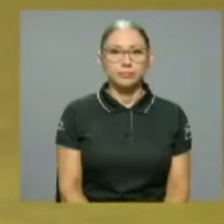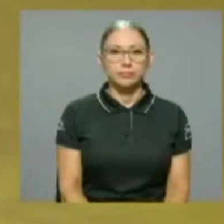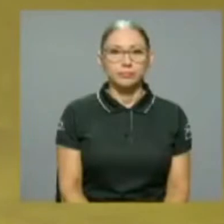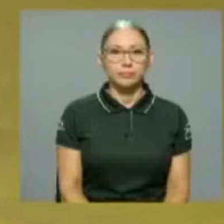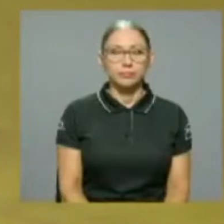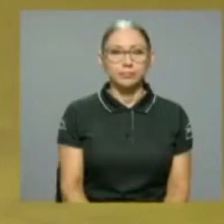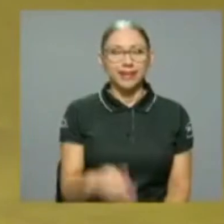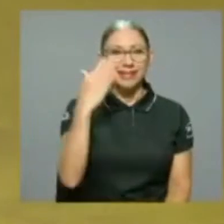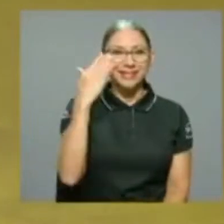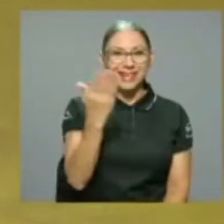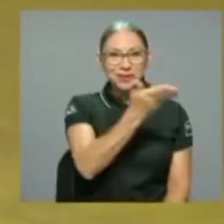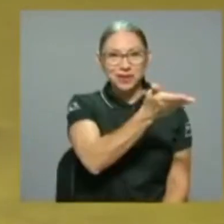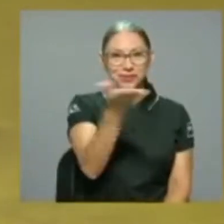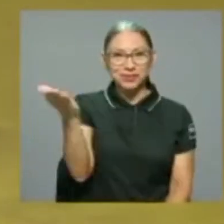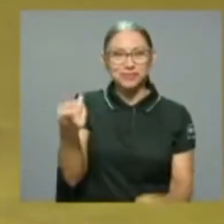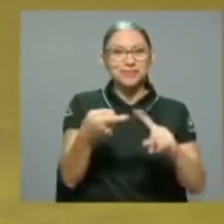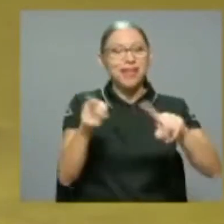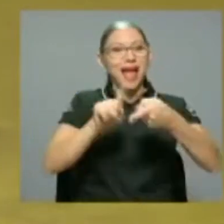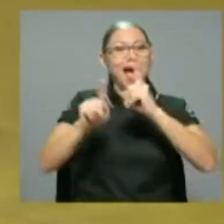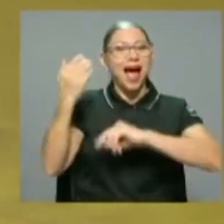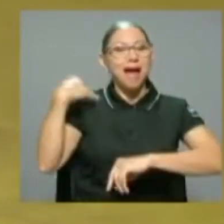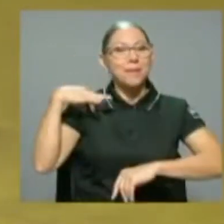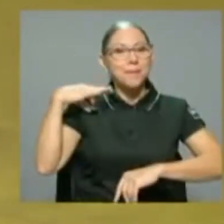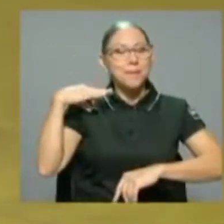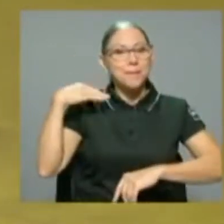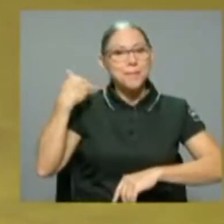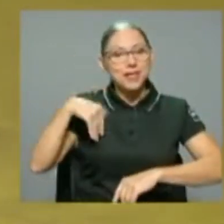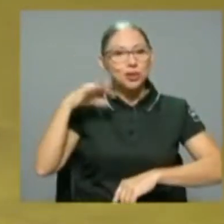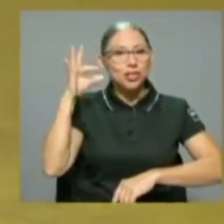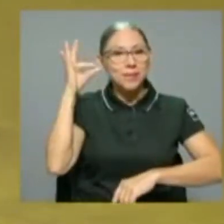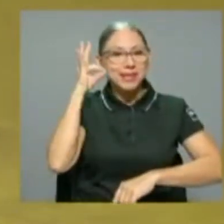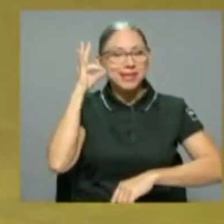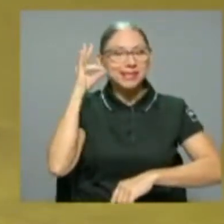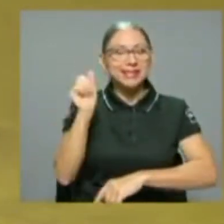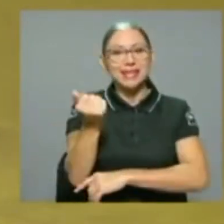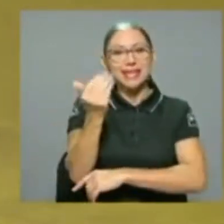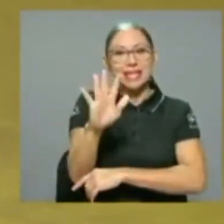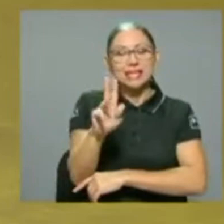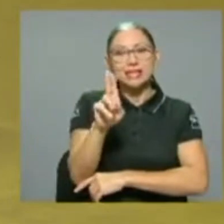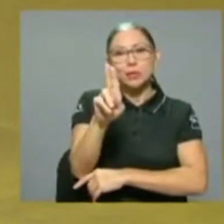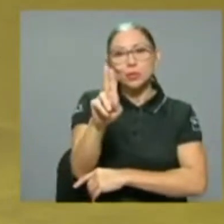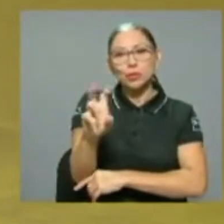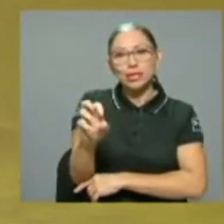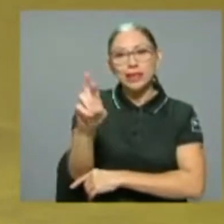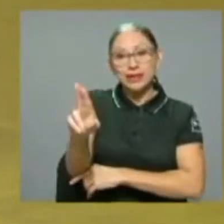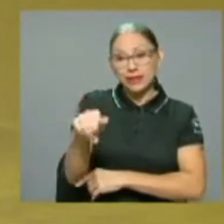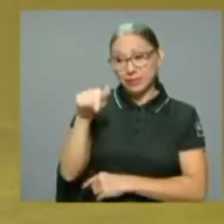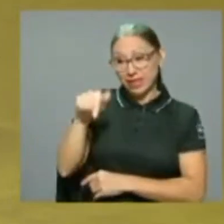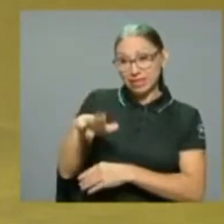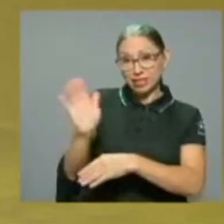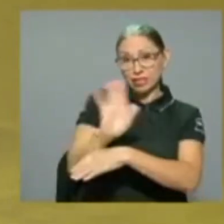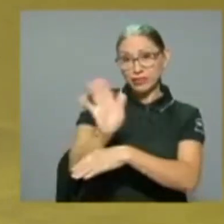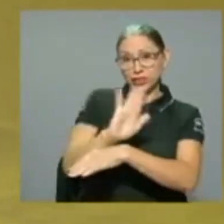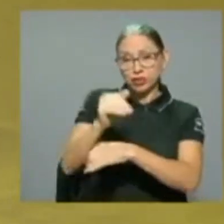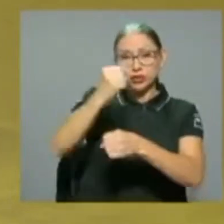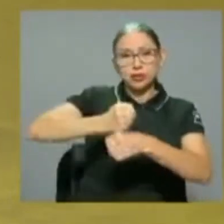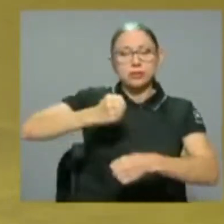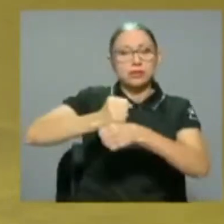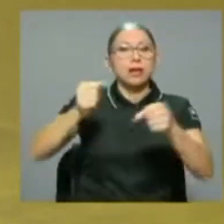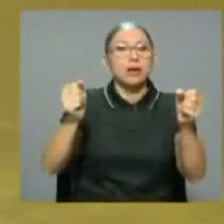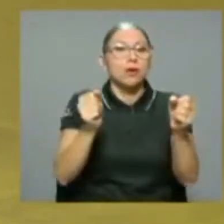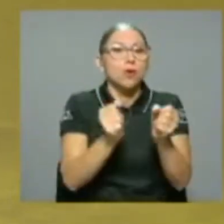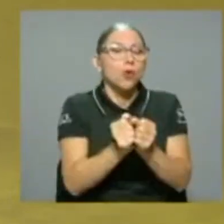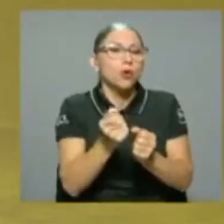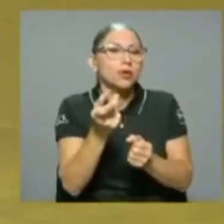Los saludamos, amigas y amigos de 15 UCR, este medio televisivo que se paga con los impuestos